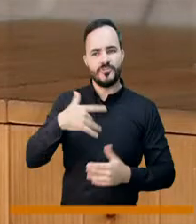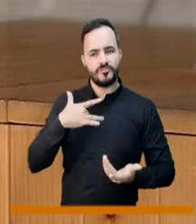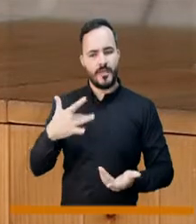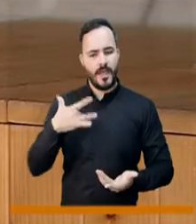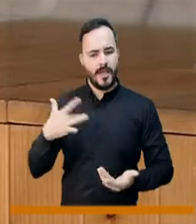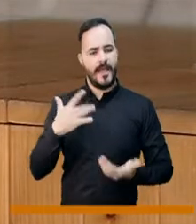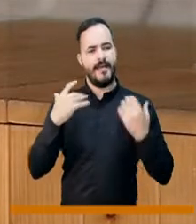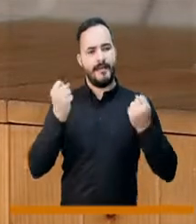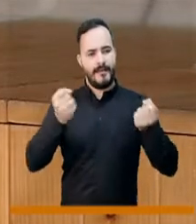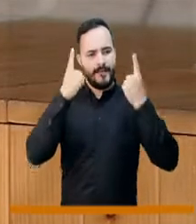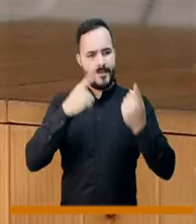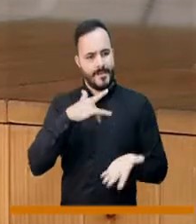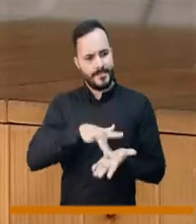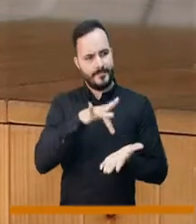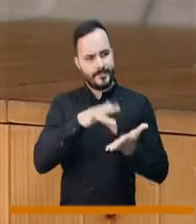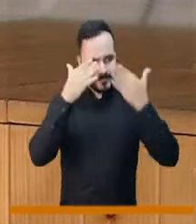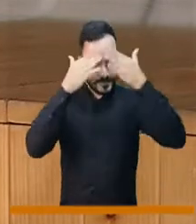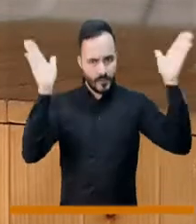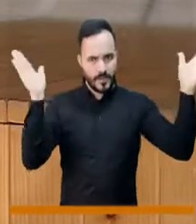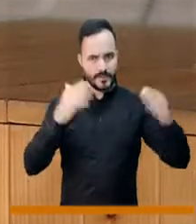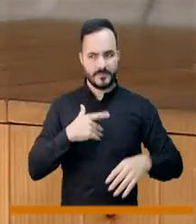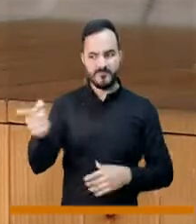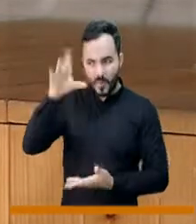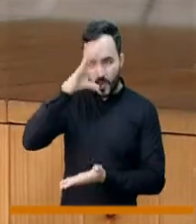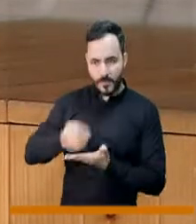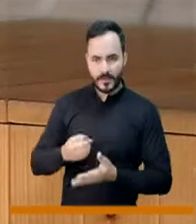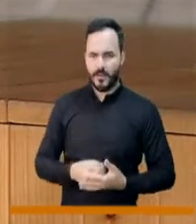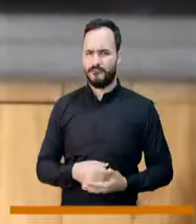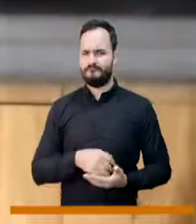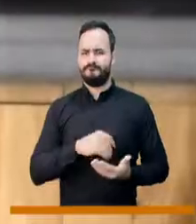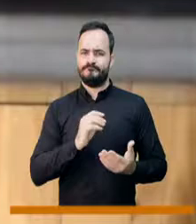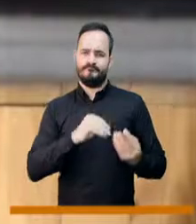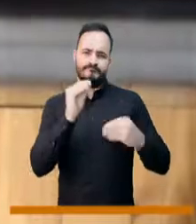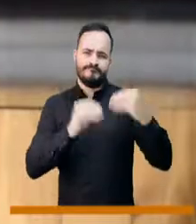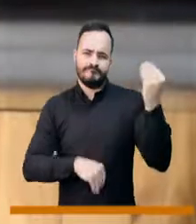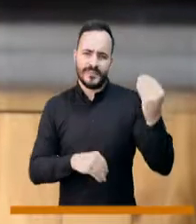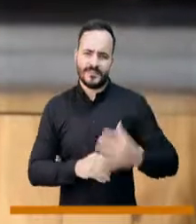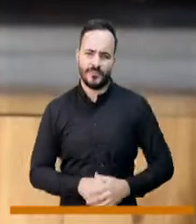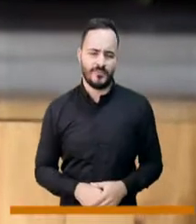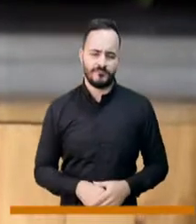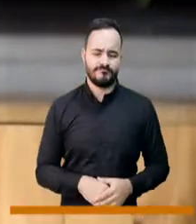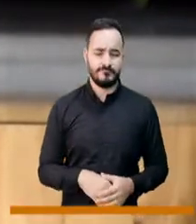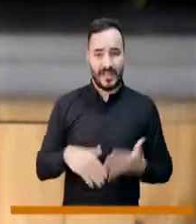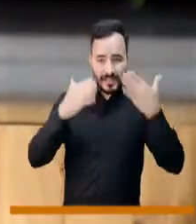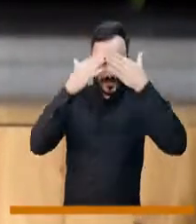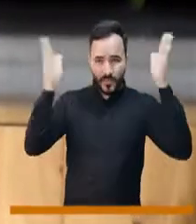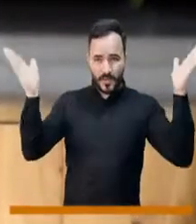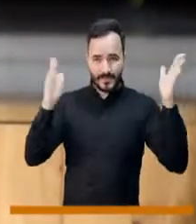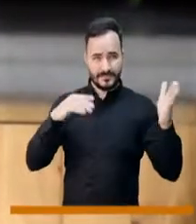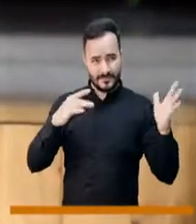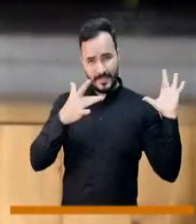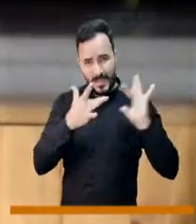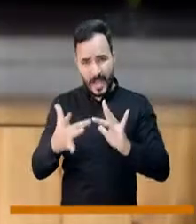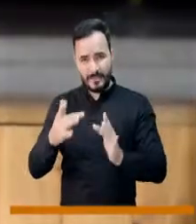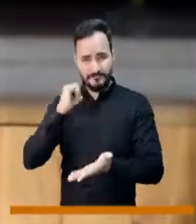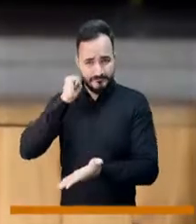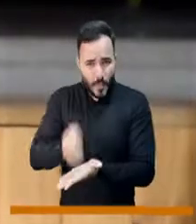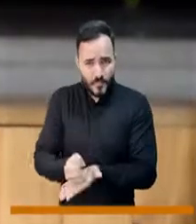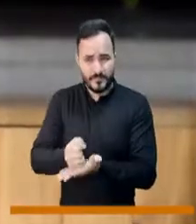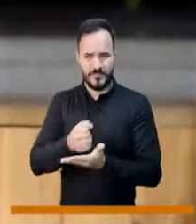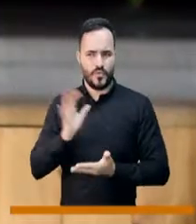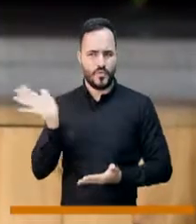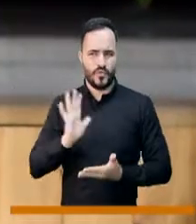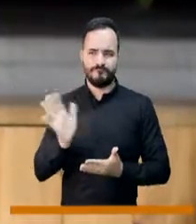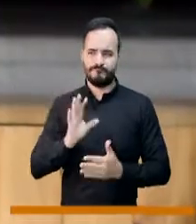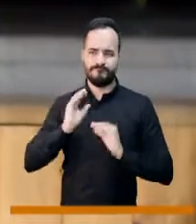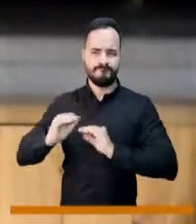participación electoral. ¿Sería partidario de ella y por qué? En lo absoluto, no creo en esa iniciativa. Yo creo que la democracia no debe ser una imposición, sino